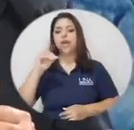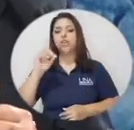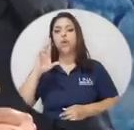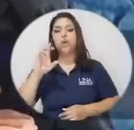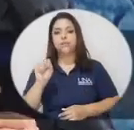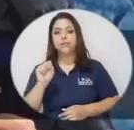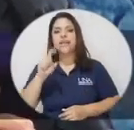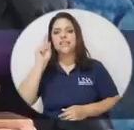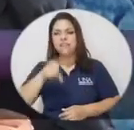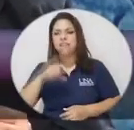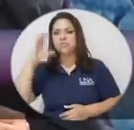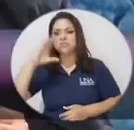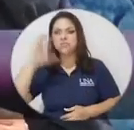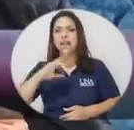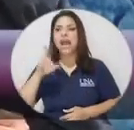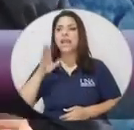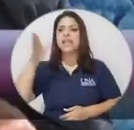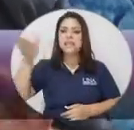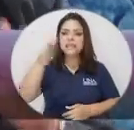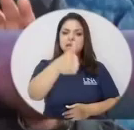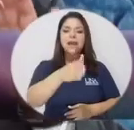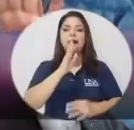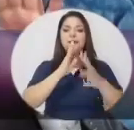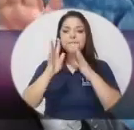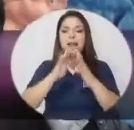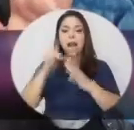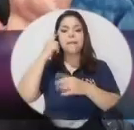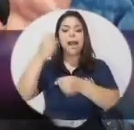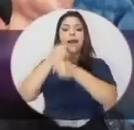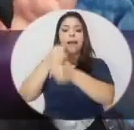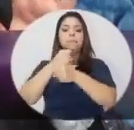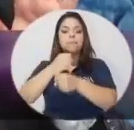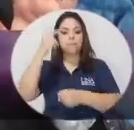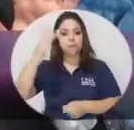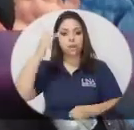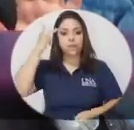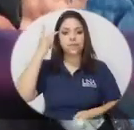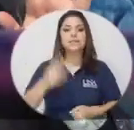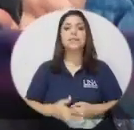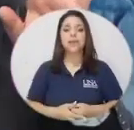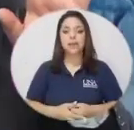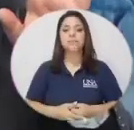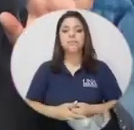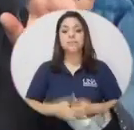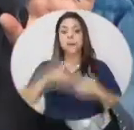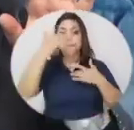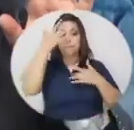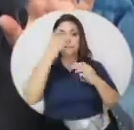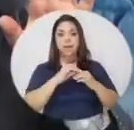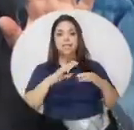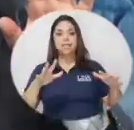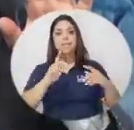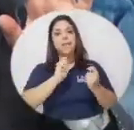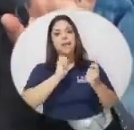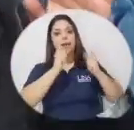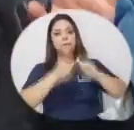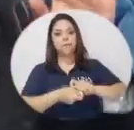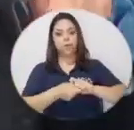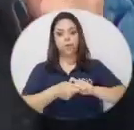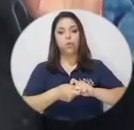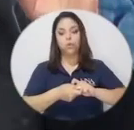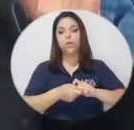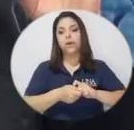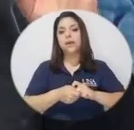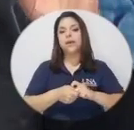votación, tienen que conseguir ir a hablar con tal gente, porque la campaña tiene una parte diferente. La pandemia modificó las condiciones. El